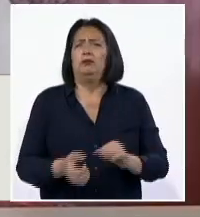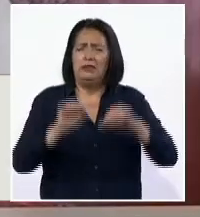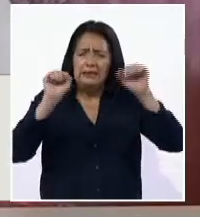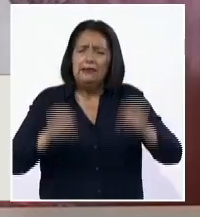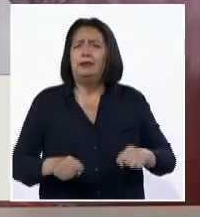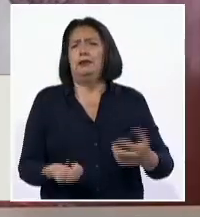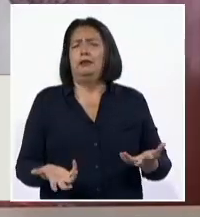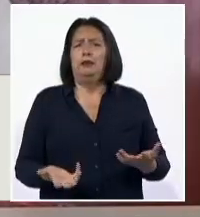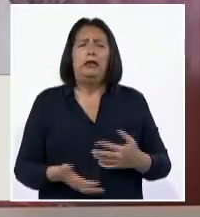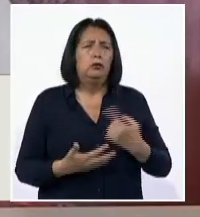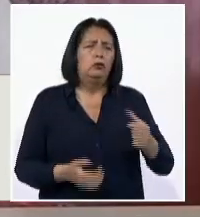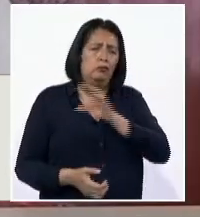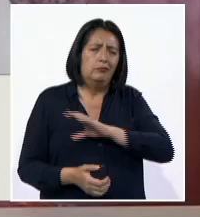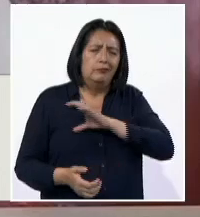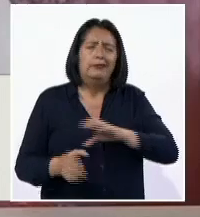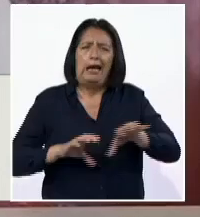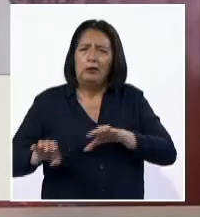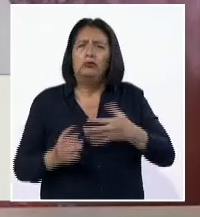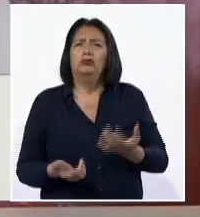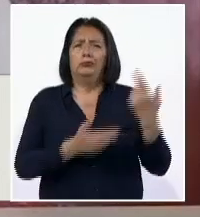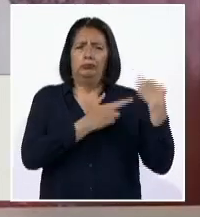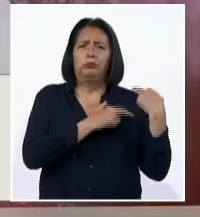Podemos, con un comportamiento responsable,